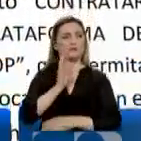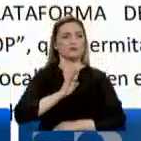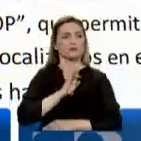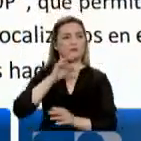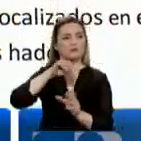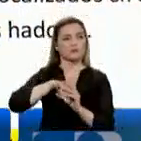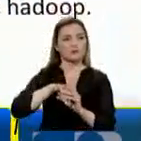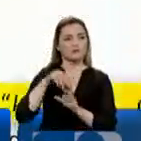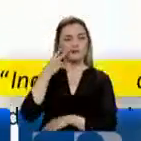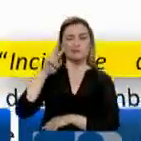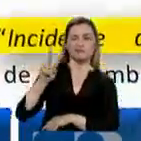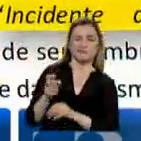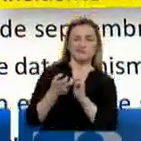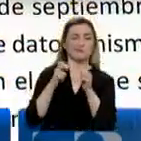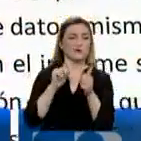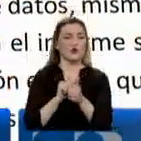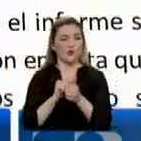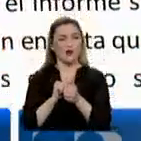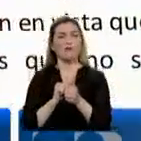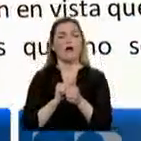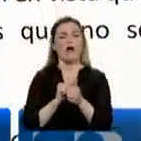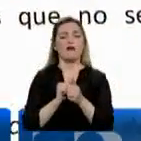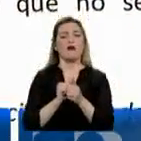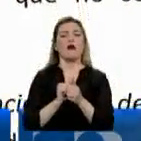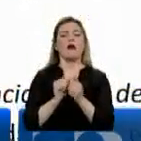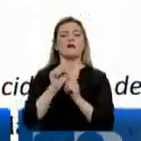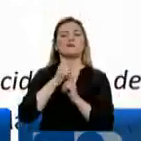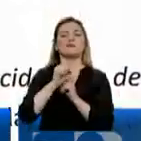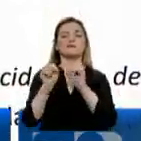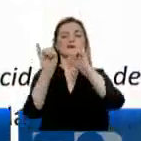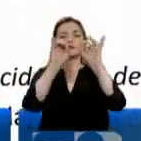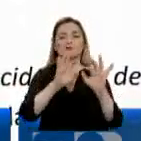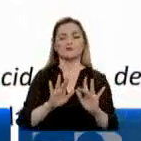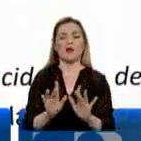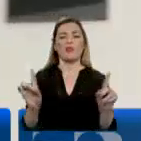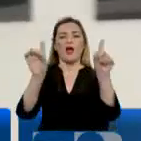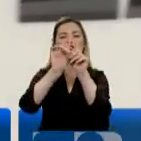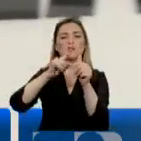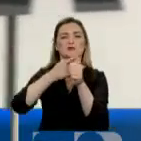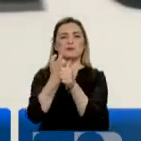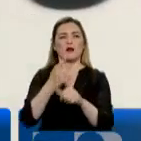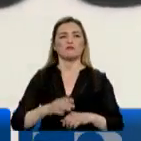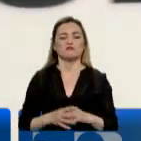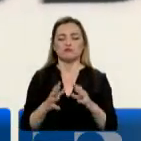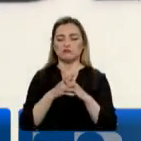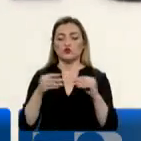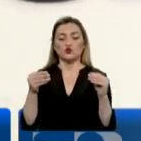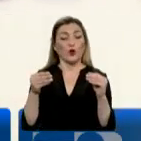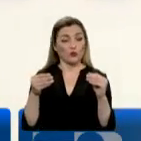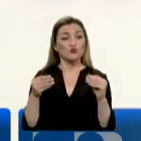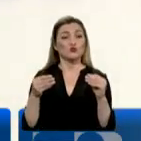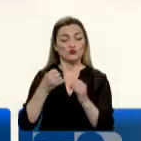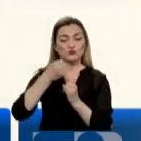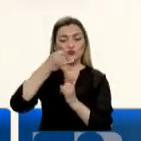ha detectado un incidente de climatización presentado en el centro de datos principal, cuya solución está prevista